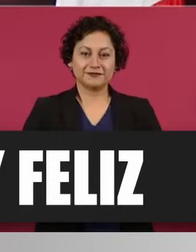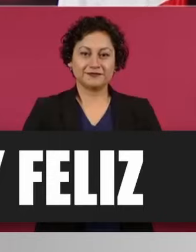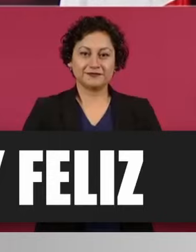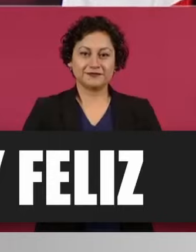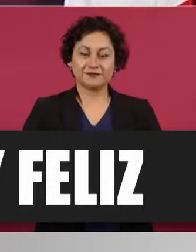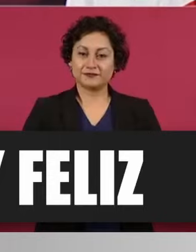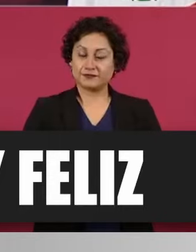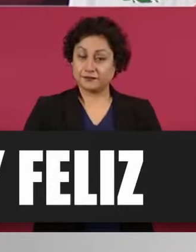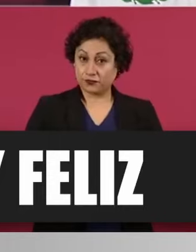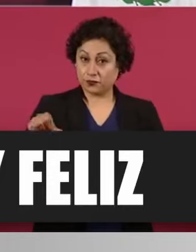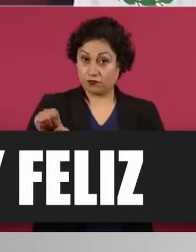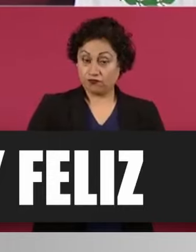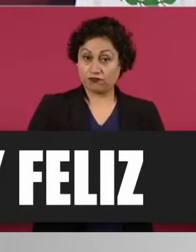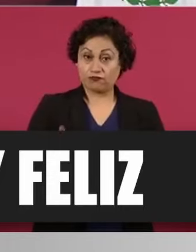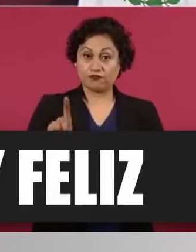Hoy es